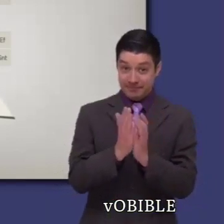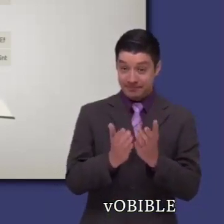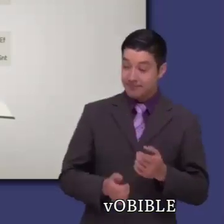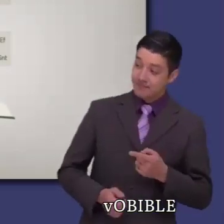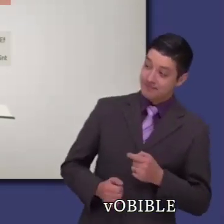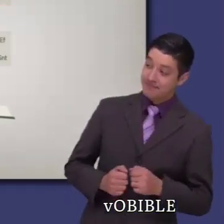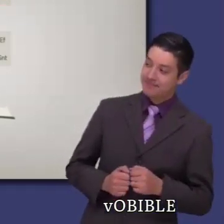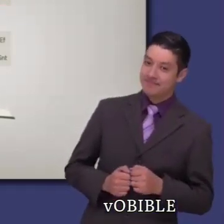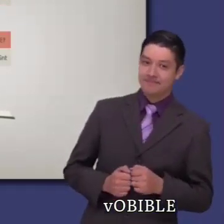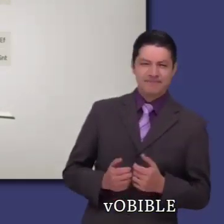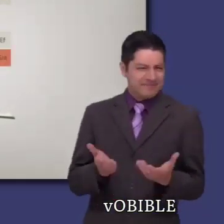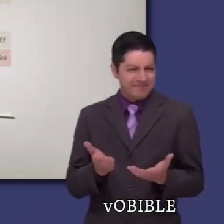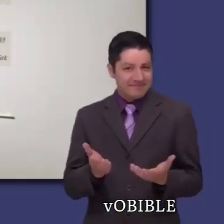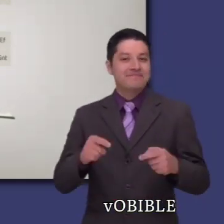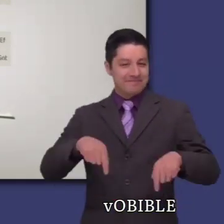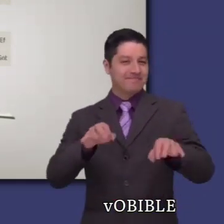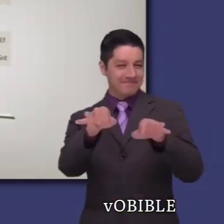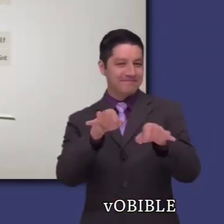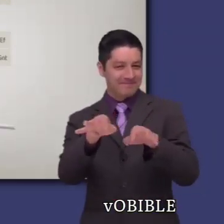Información sobre la segunda carta de Pedro.